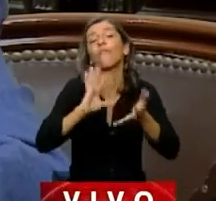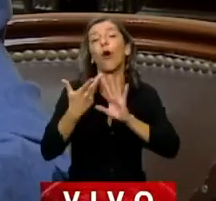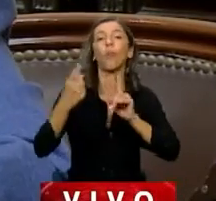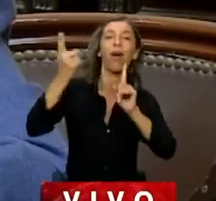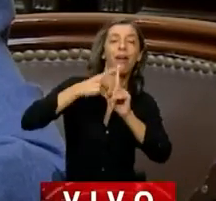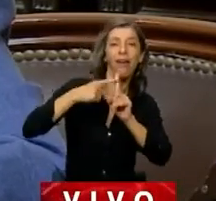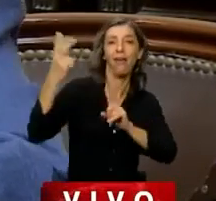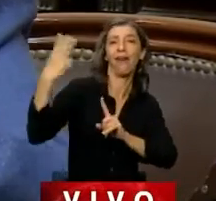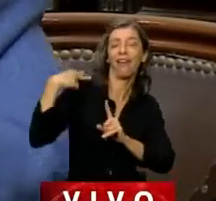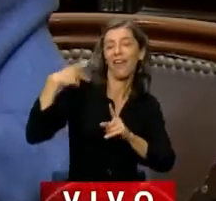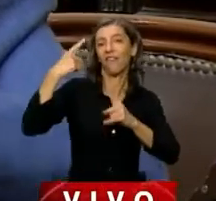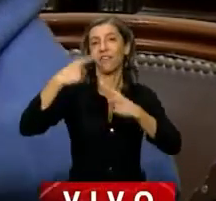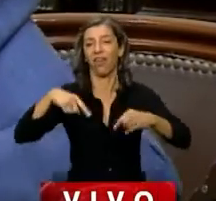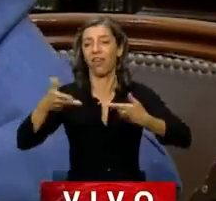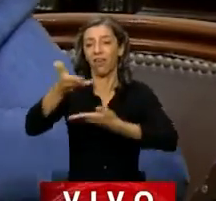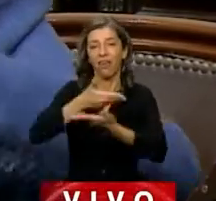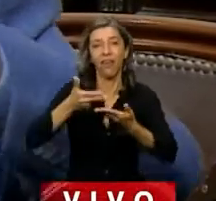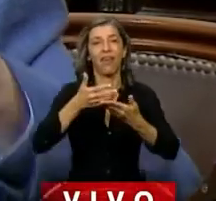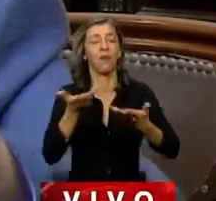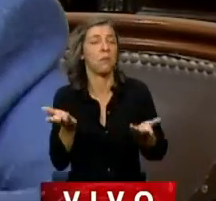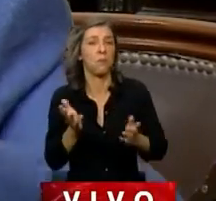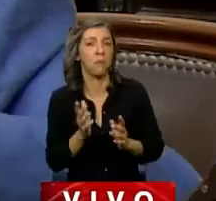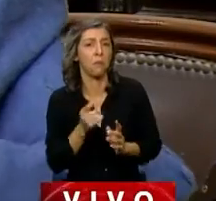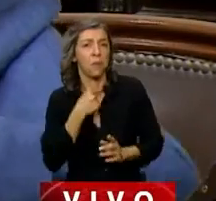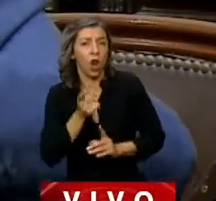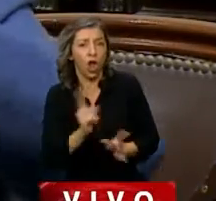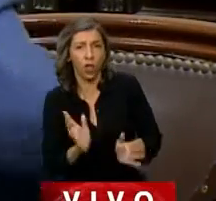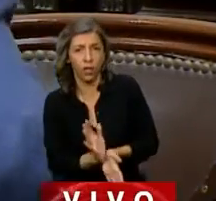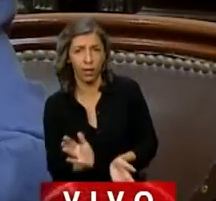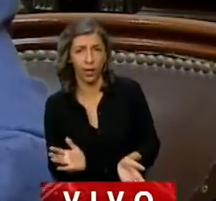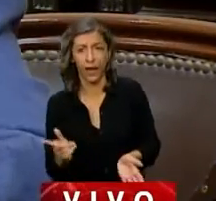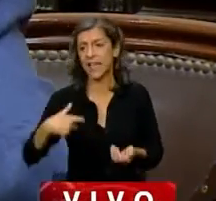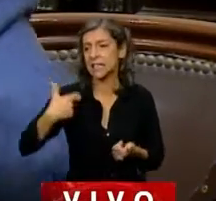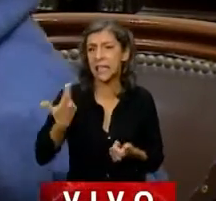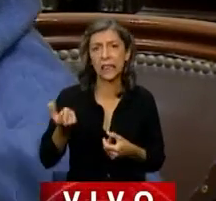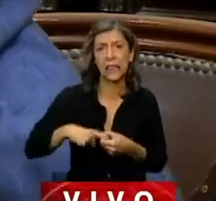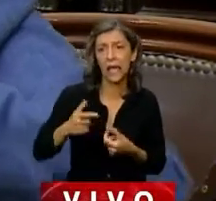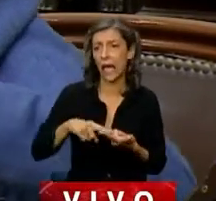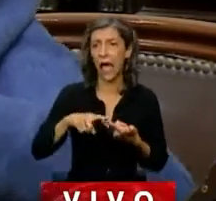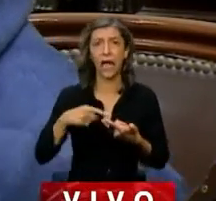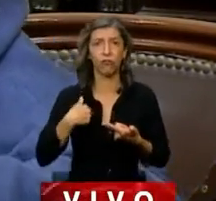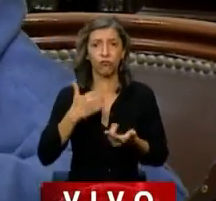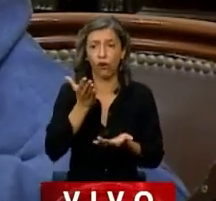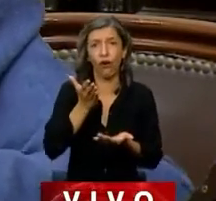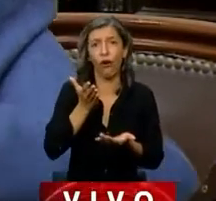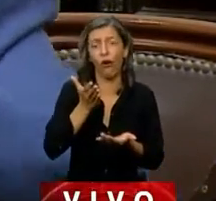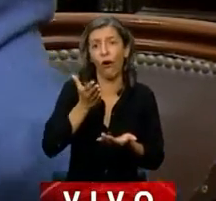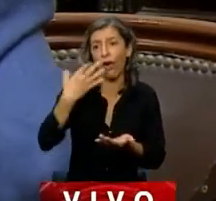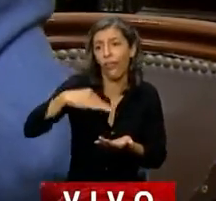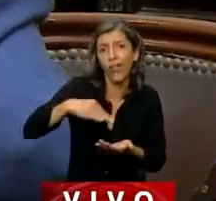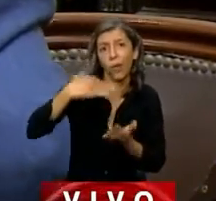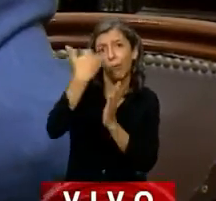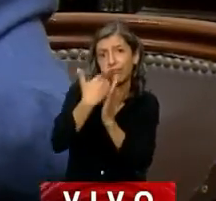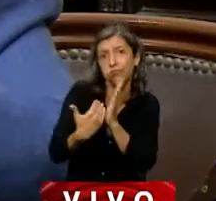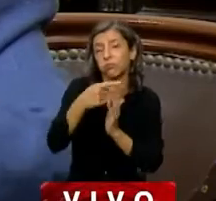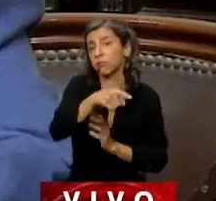laborales, formales, donde hay una patronal, donde hay un sindicato que tiene que defender, donde hay deberes que cumplir en esta